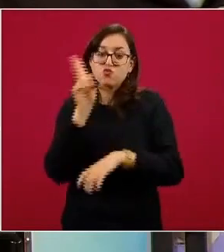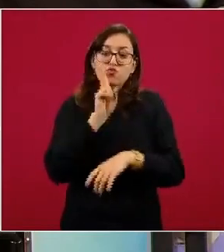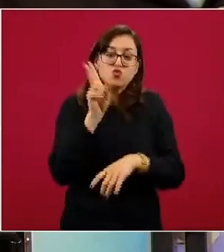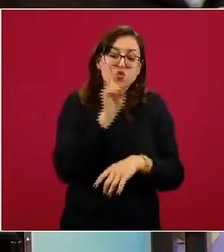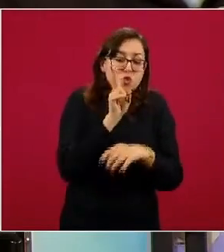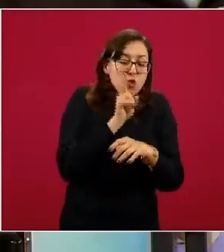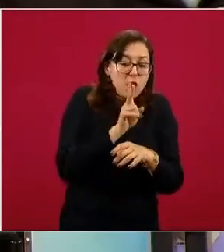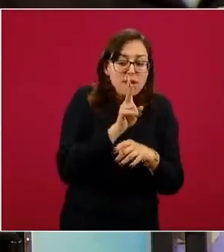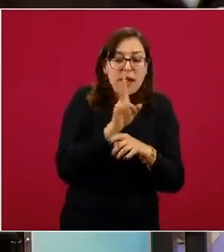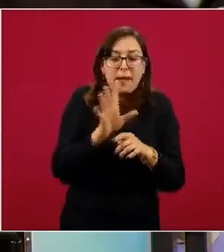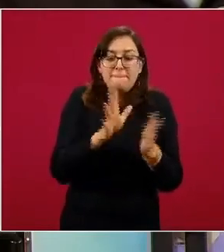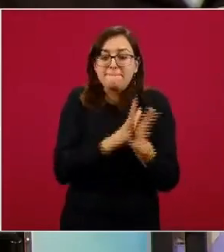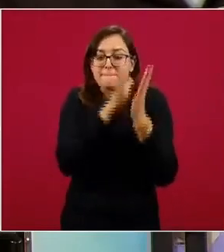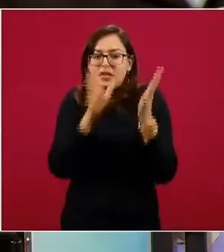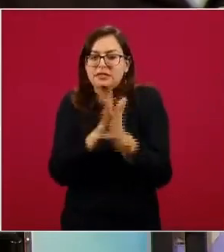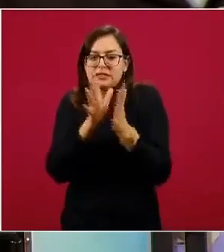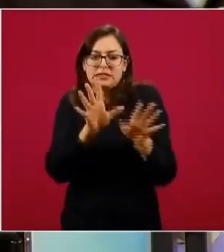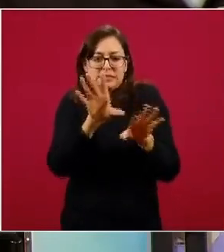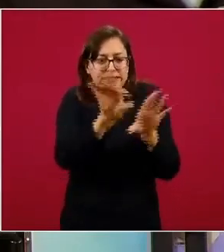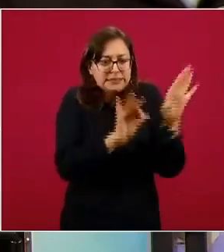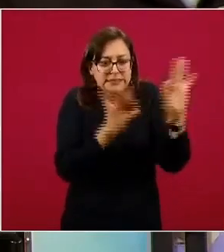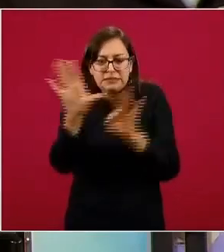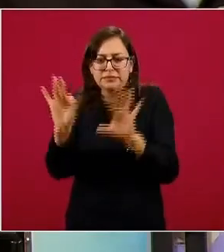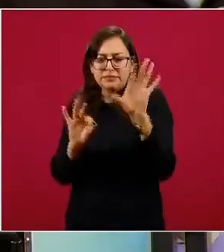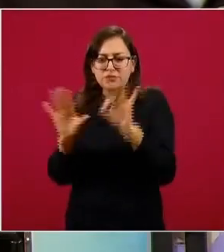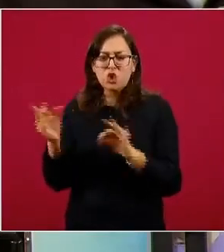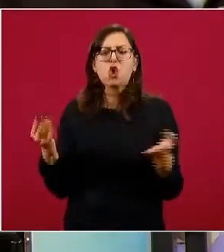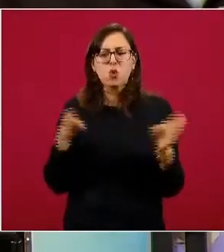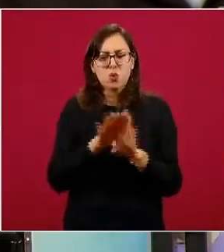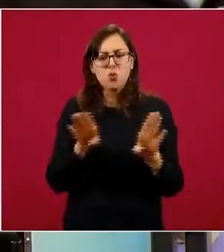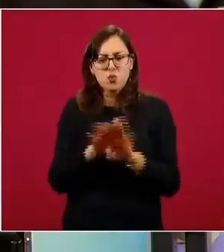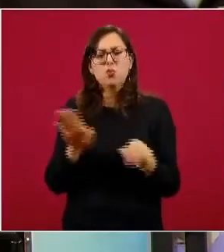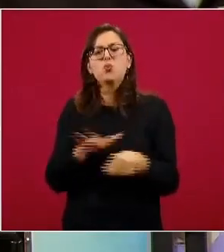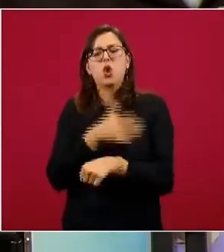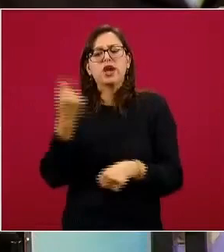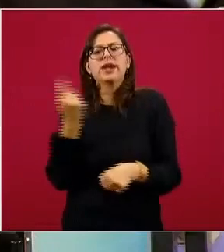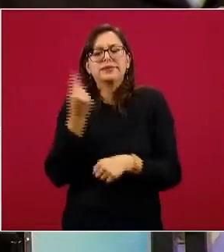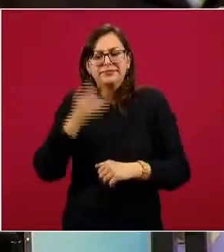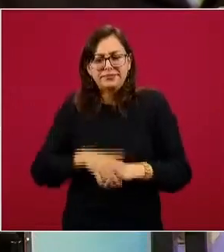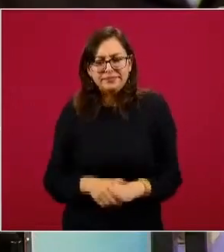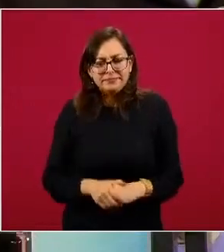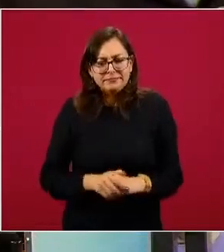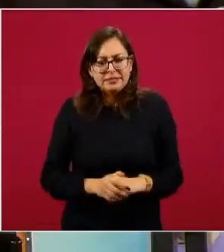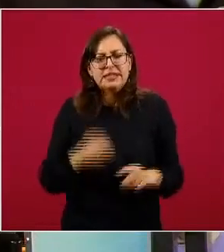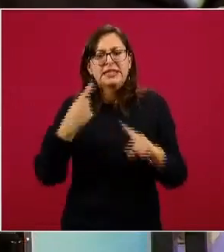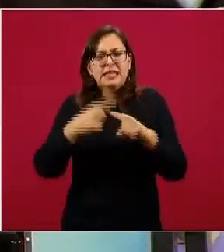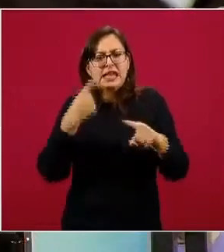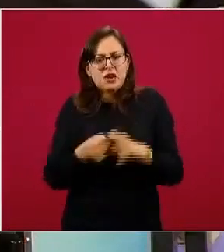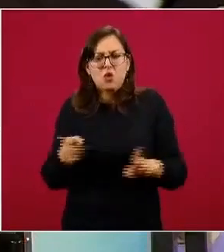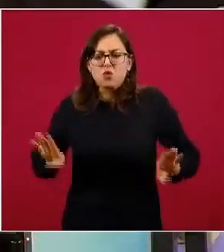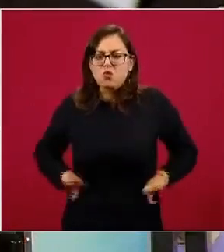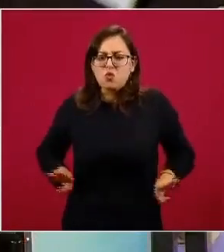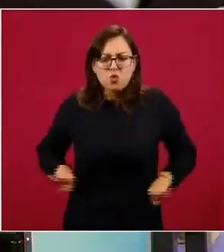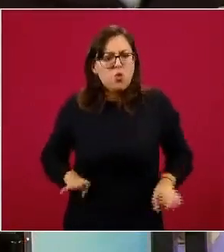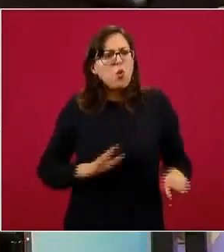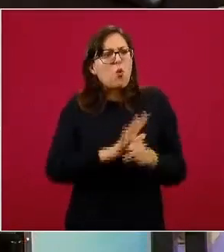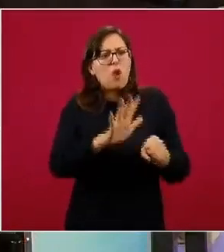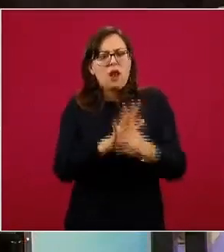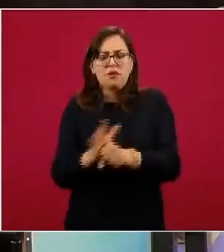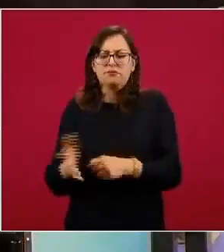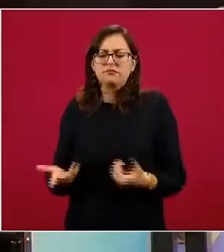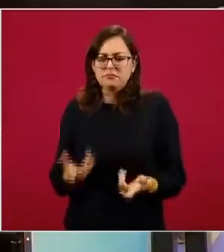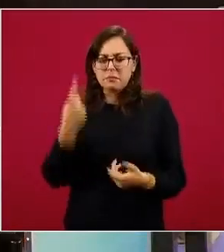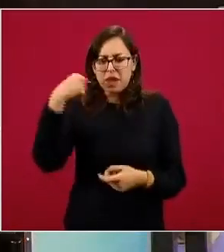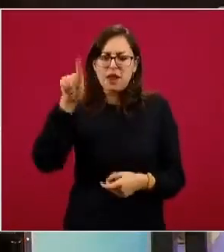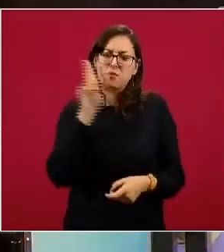hay que, a estos individuos a los que se les va a hacer el test y qué características tienen estas poblaciones